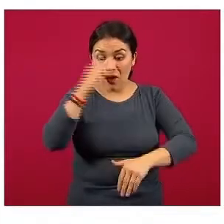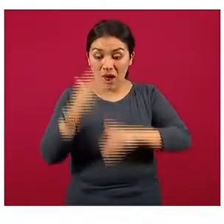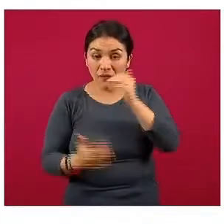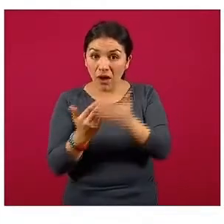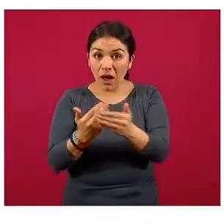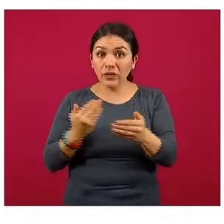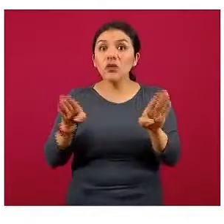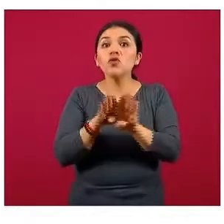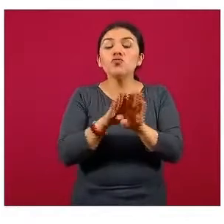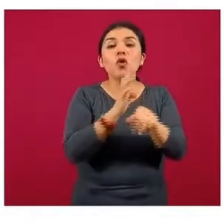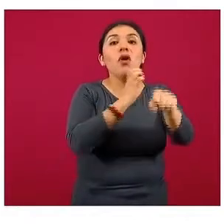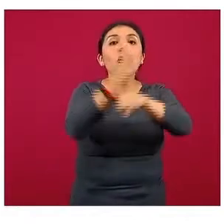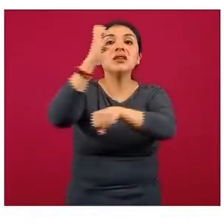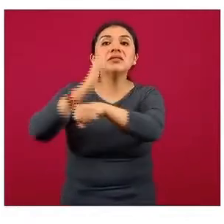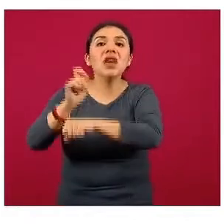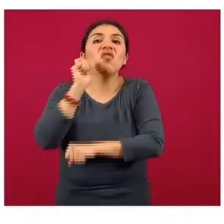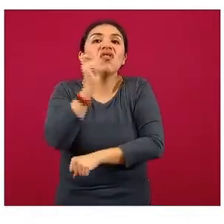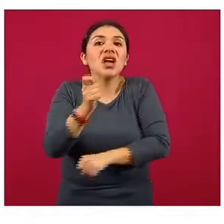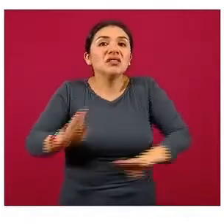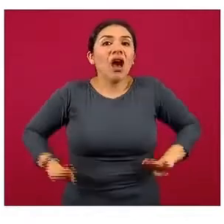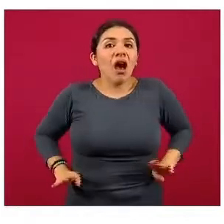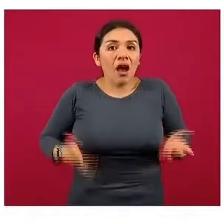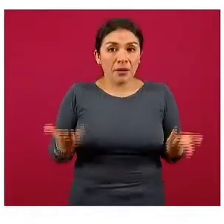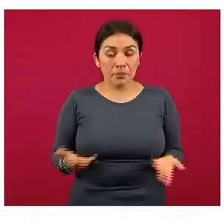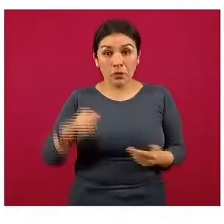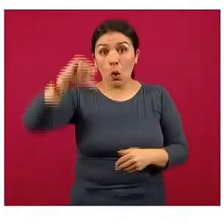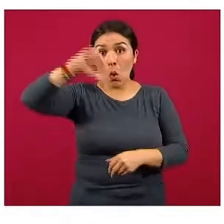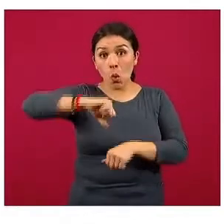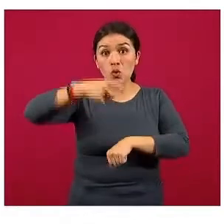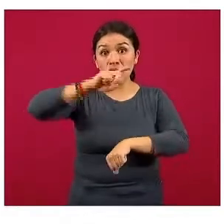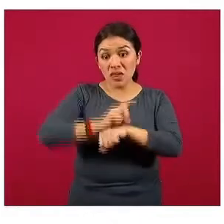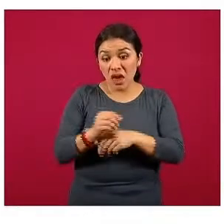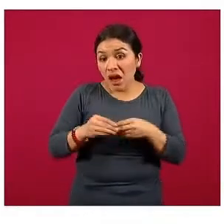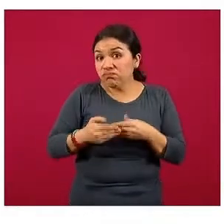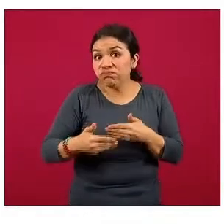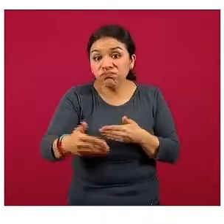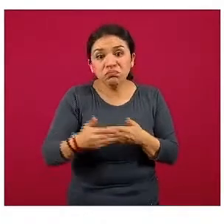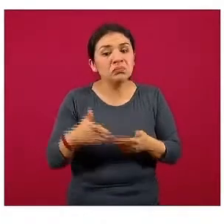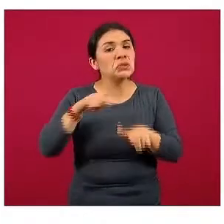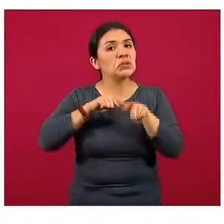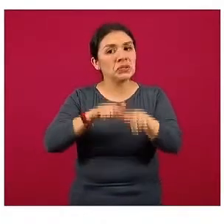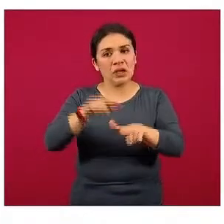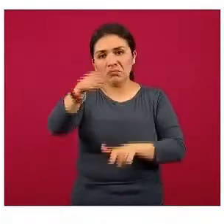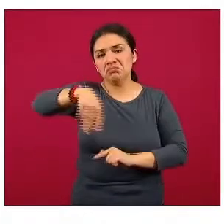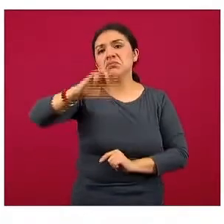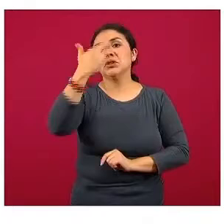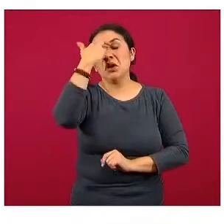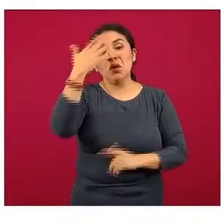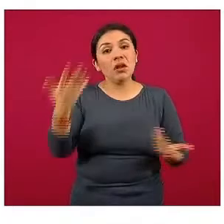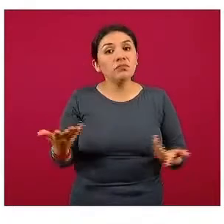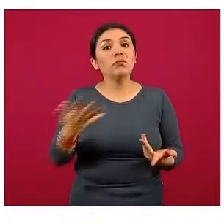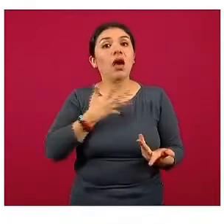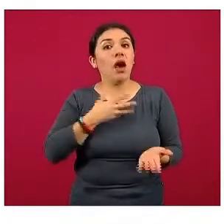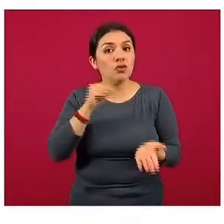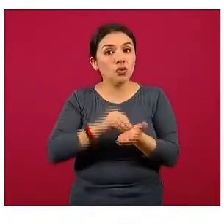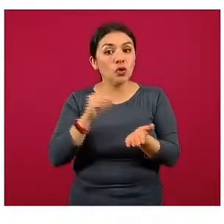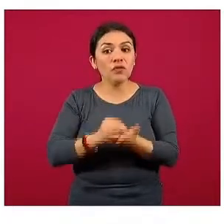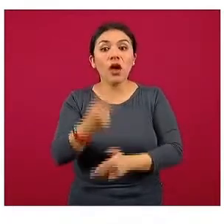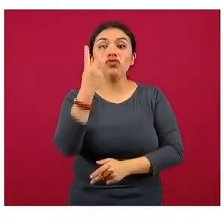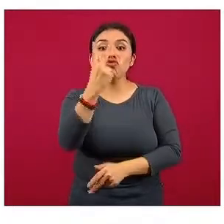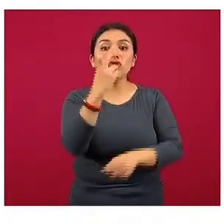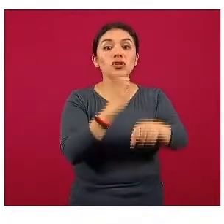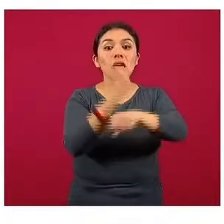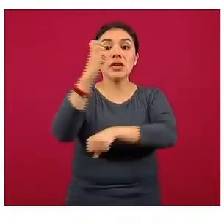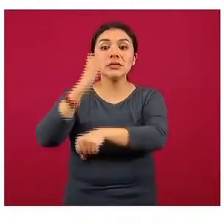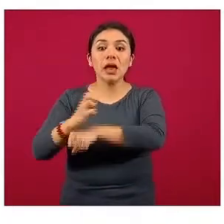el riesgo para cada una de las entidades. Pero para hoy y para estos días siguientes, recordemos, tenemos todavía 2